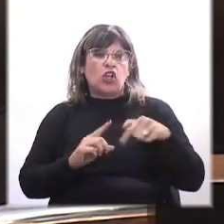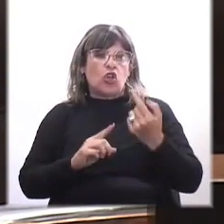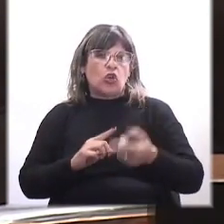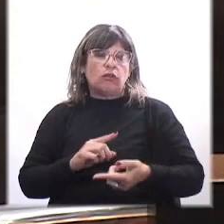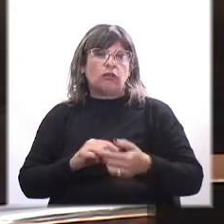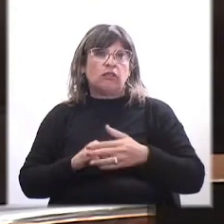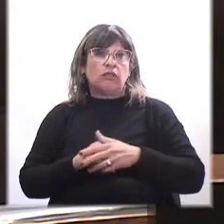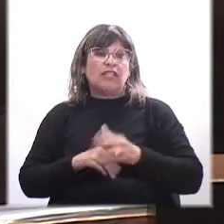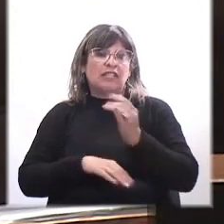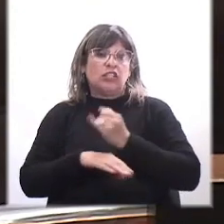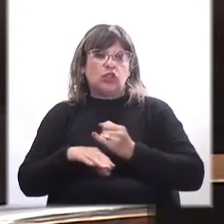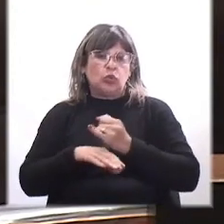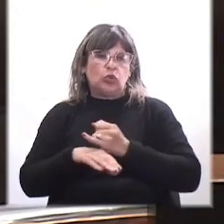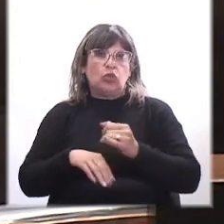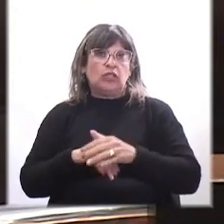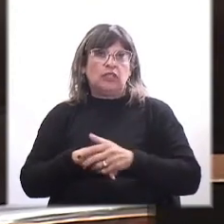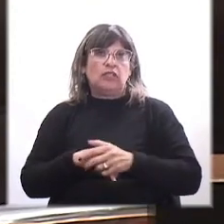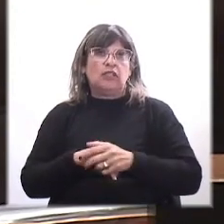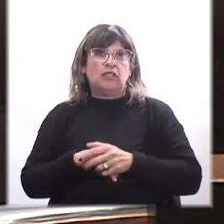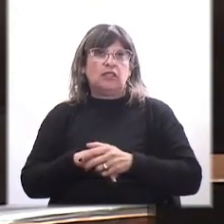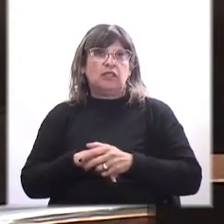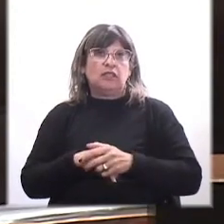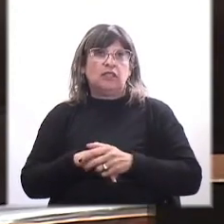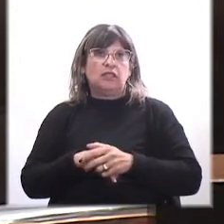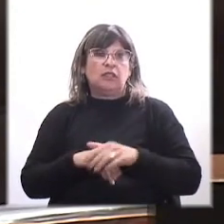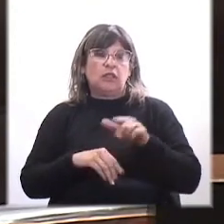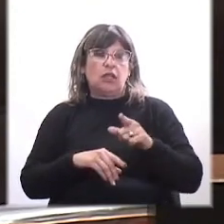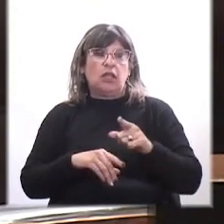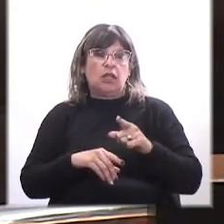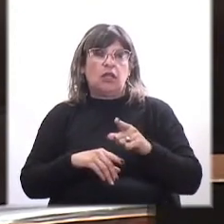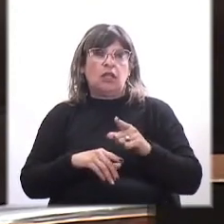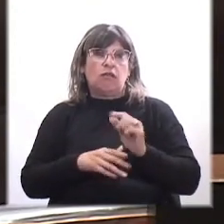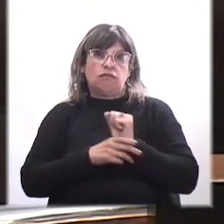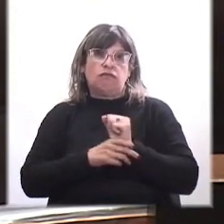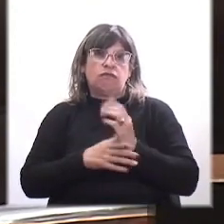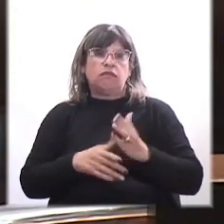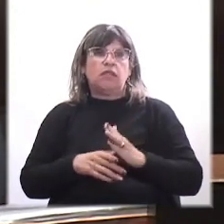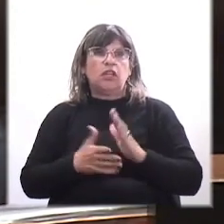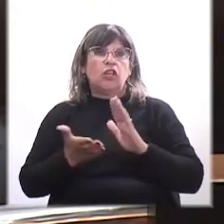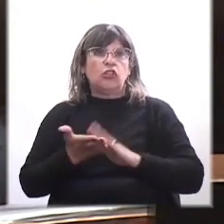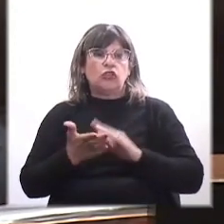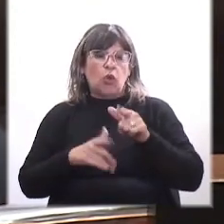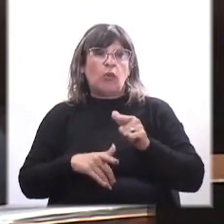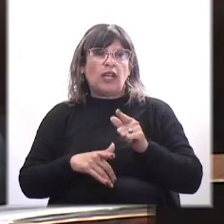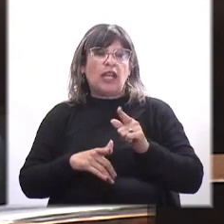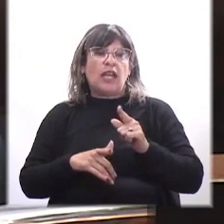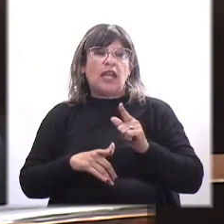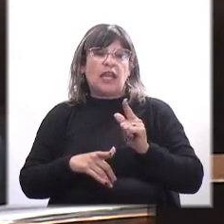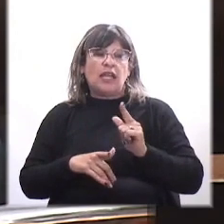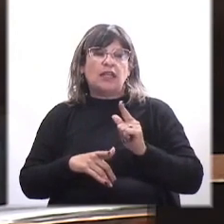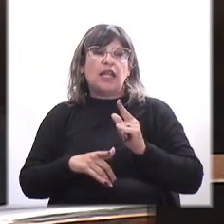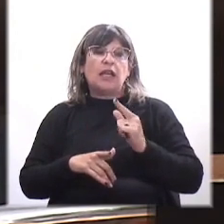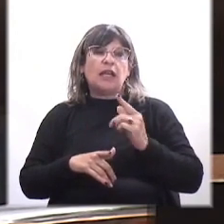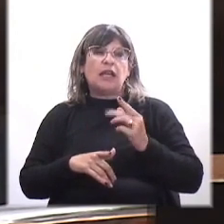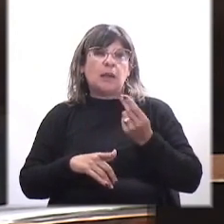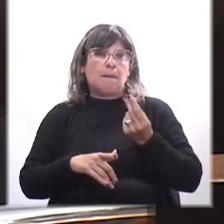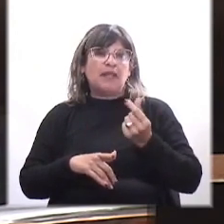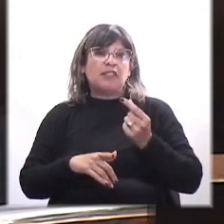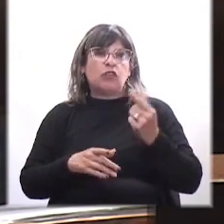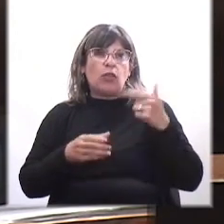otras instituciones de gran prestigio con respecto a la proyección del precio del petróleo.